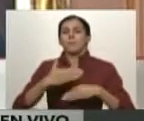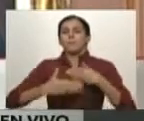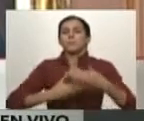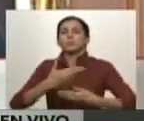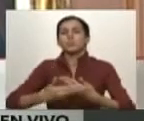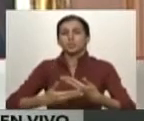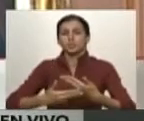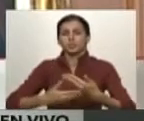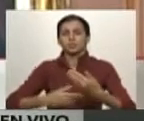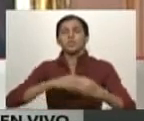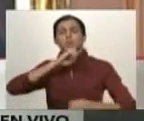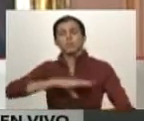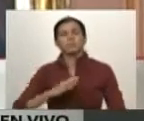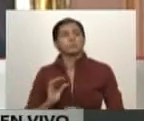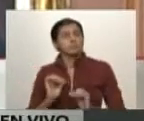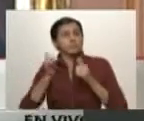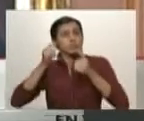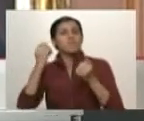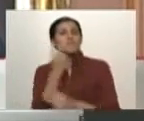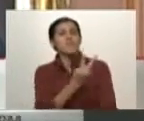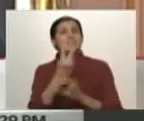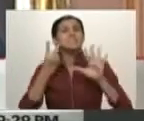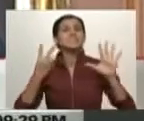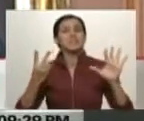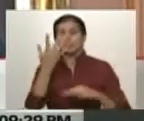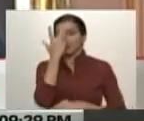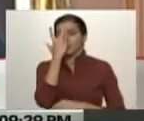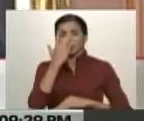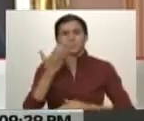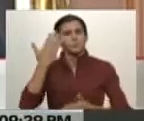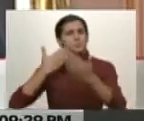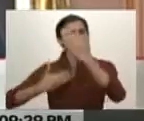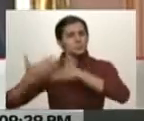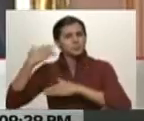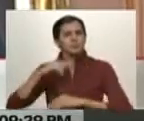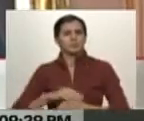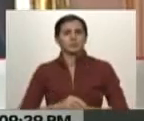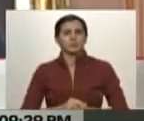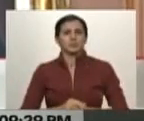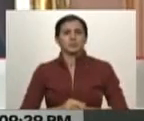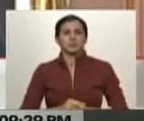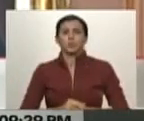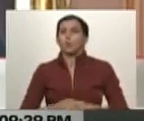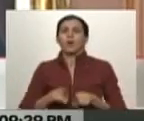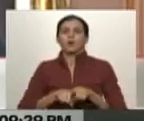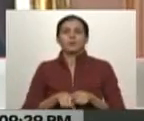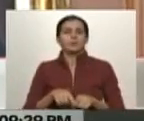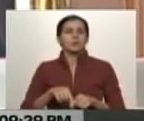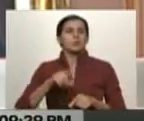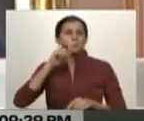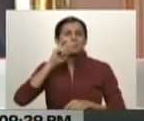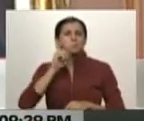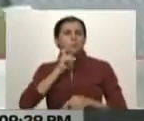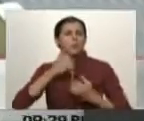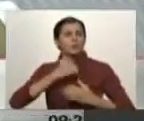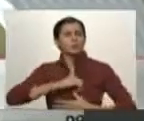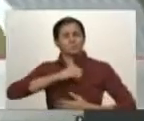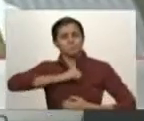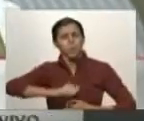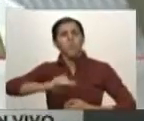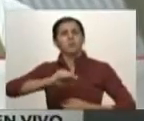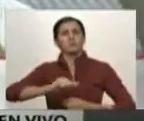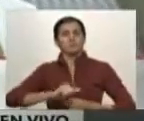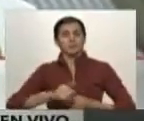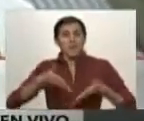que nació por allá un 27 de febrero parturiento violento no